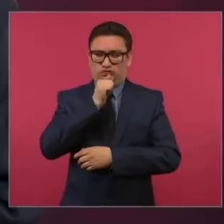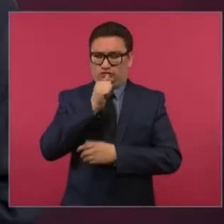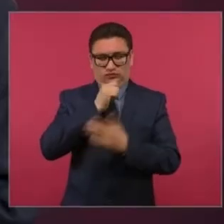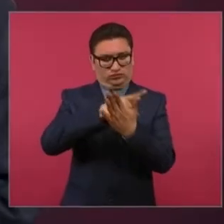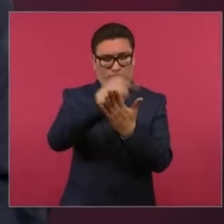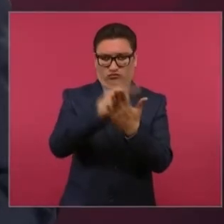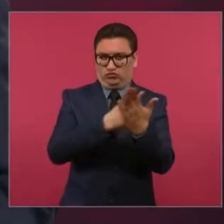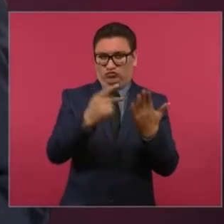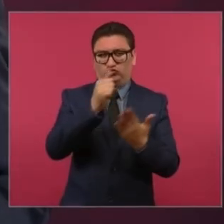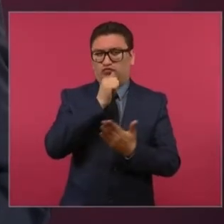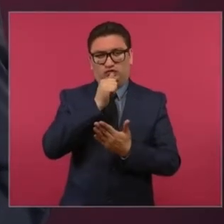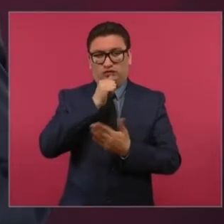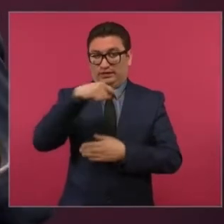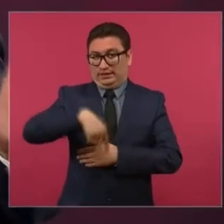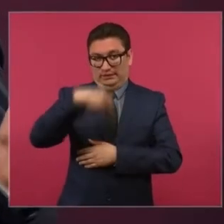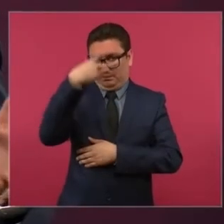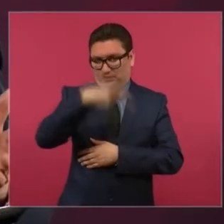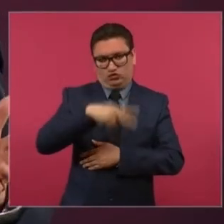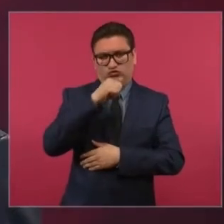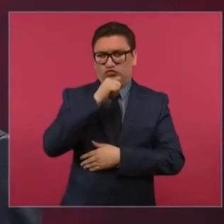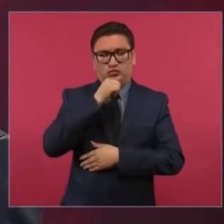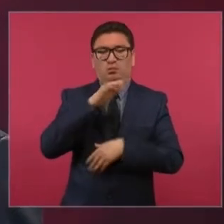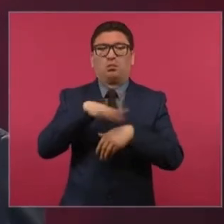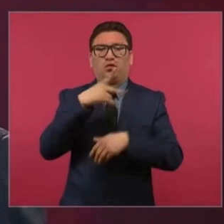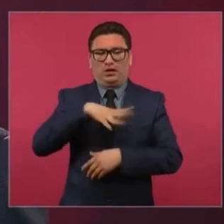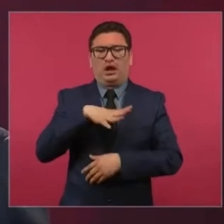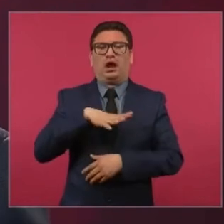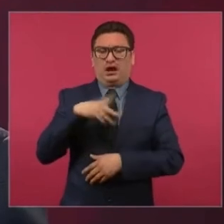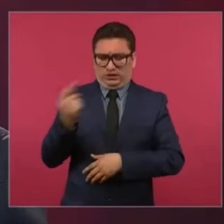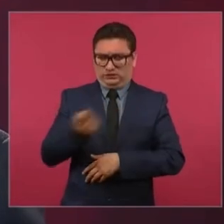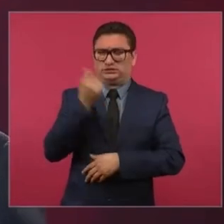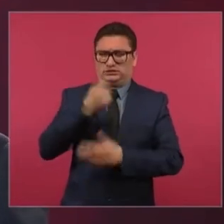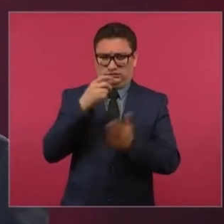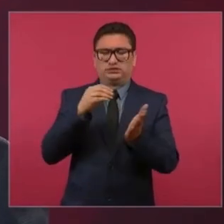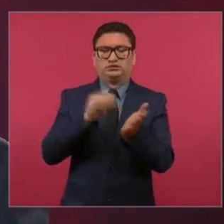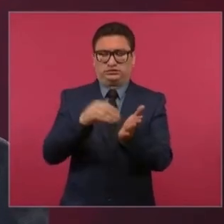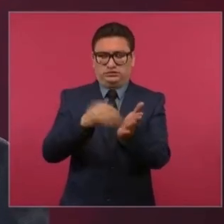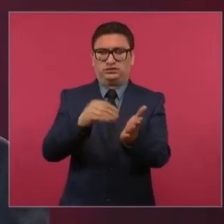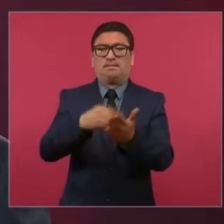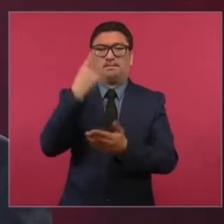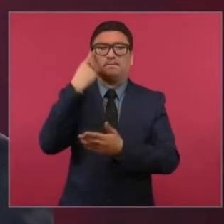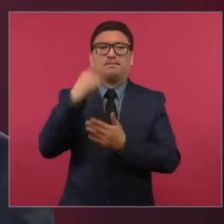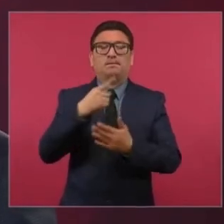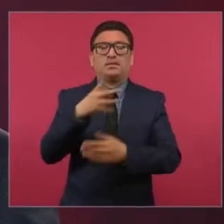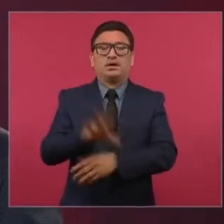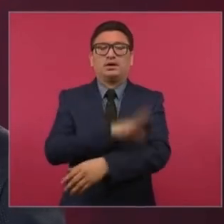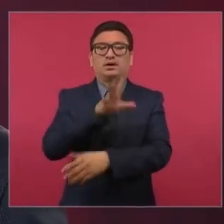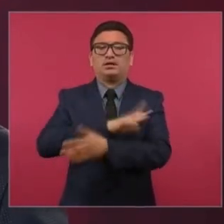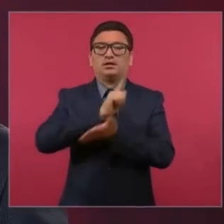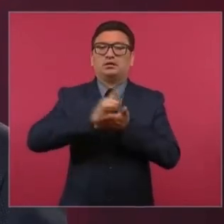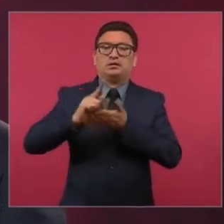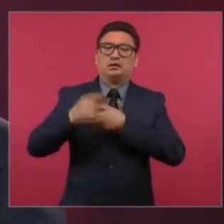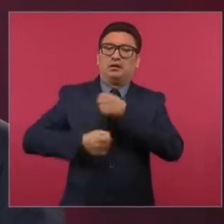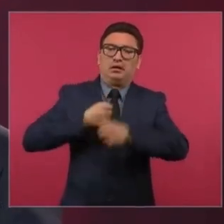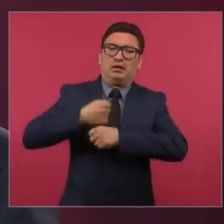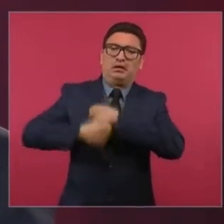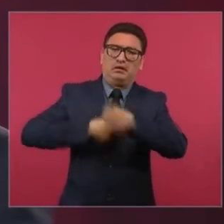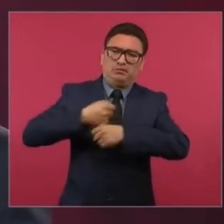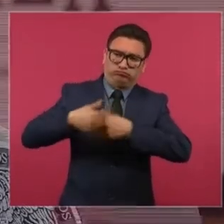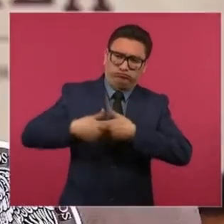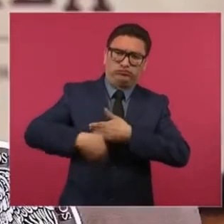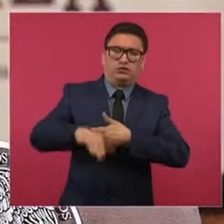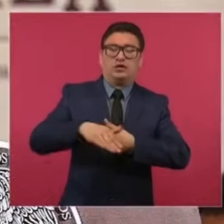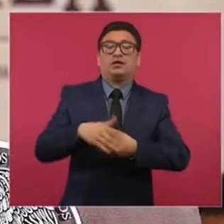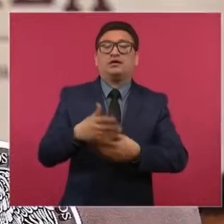este tipo porque tenemos suficiente tecnología para garantizar la energía limpia en los próximos años y la